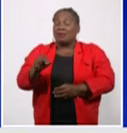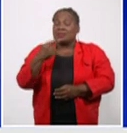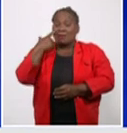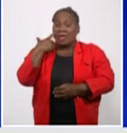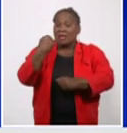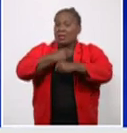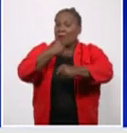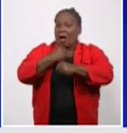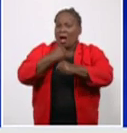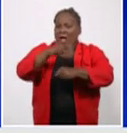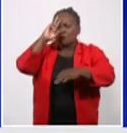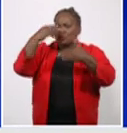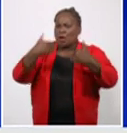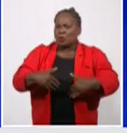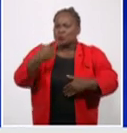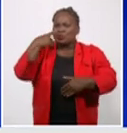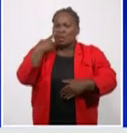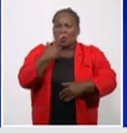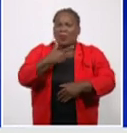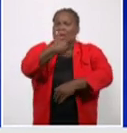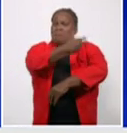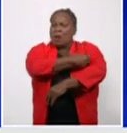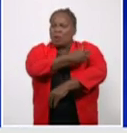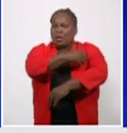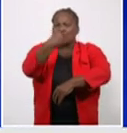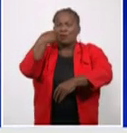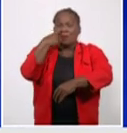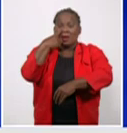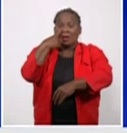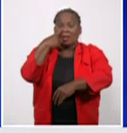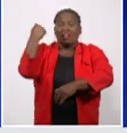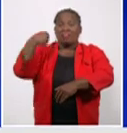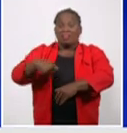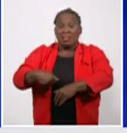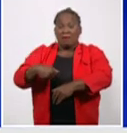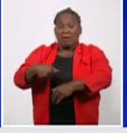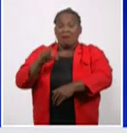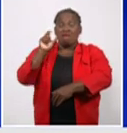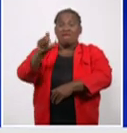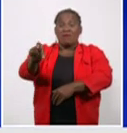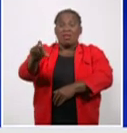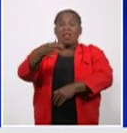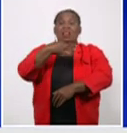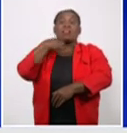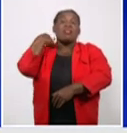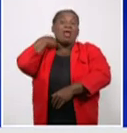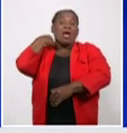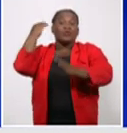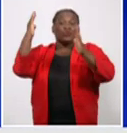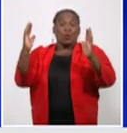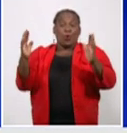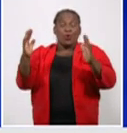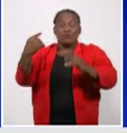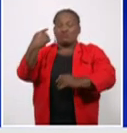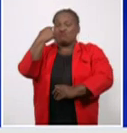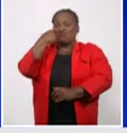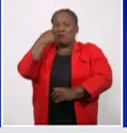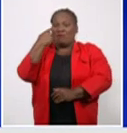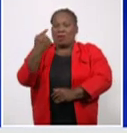con que se está abordando, no es hasta finales de año que vendremos a ver un resultado en la